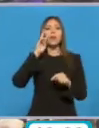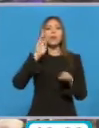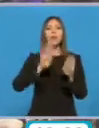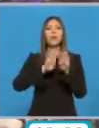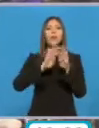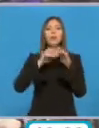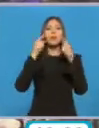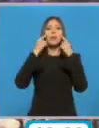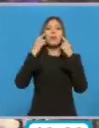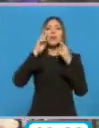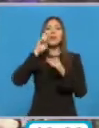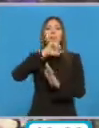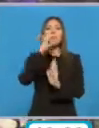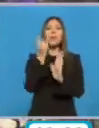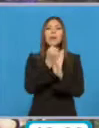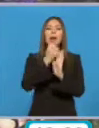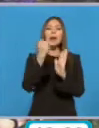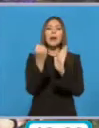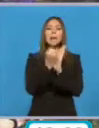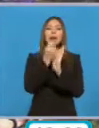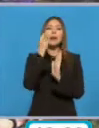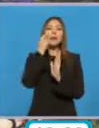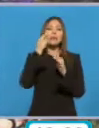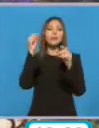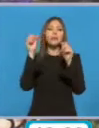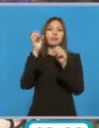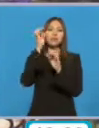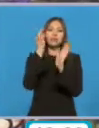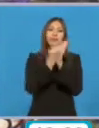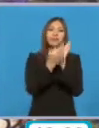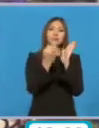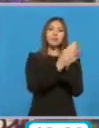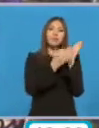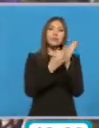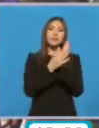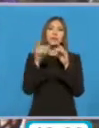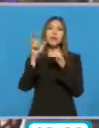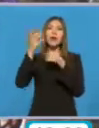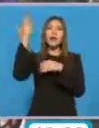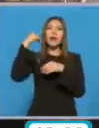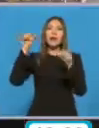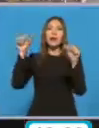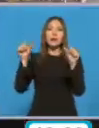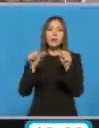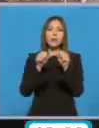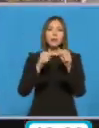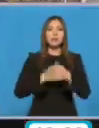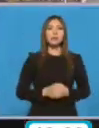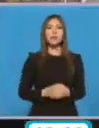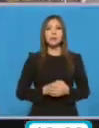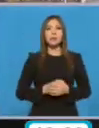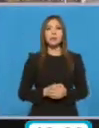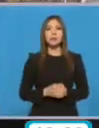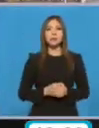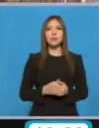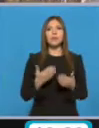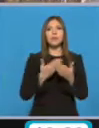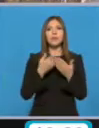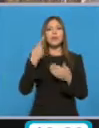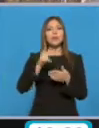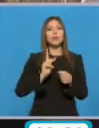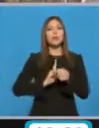acné, esas imperfecciones, esas... ¿Para qué tipo de piel está recomendado? Estamos hablando para una